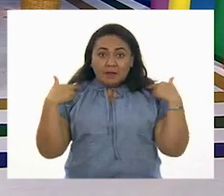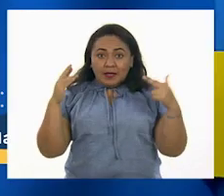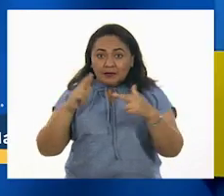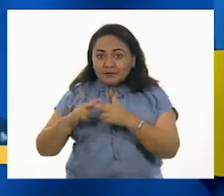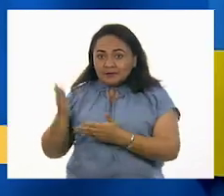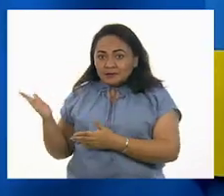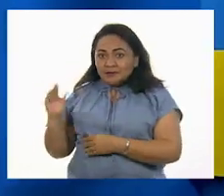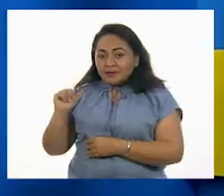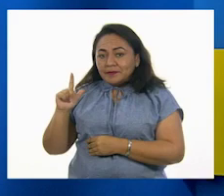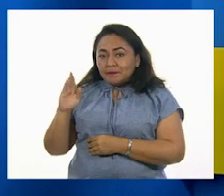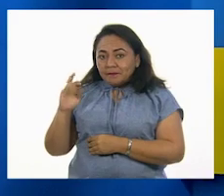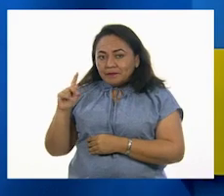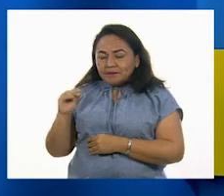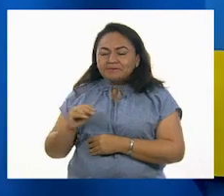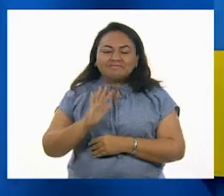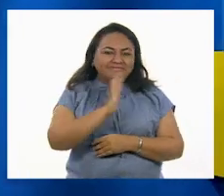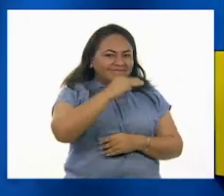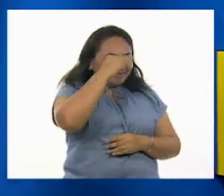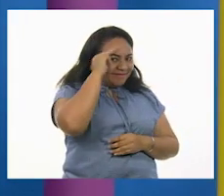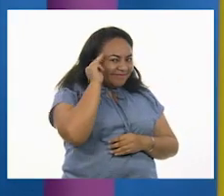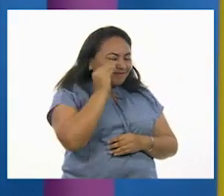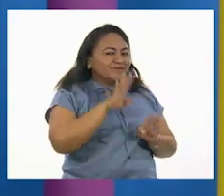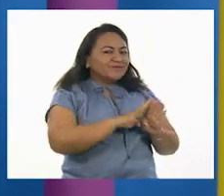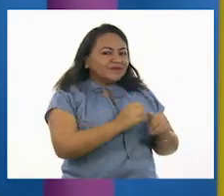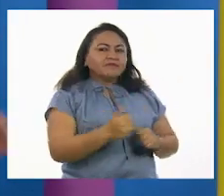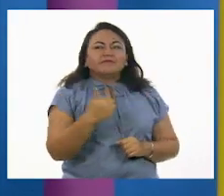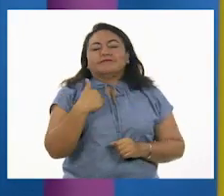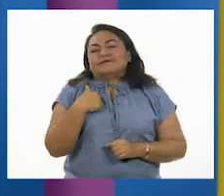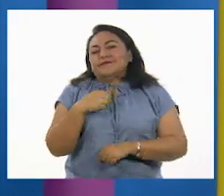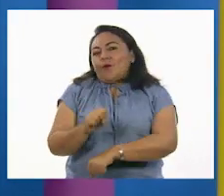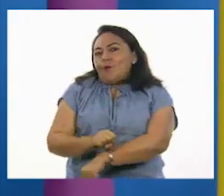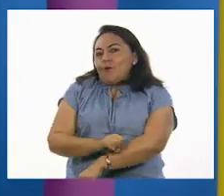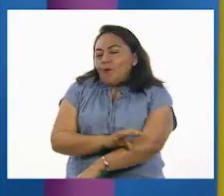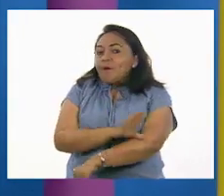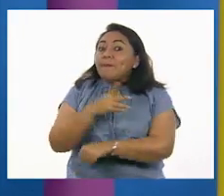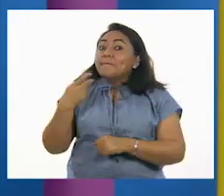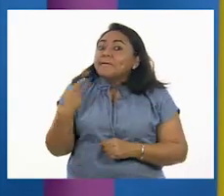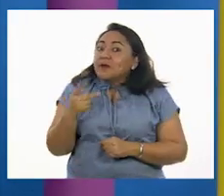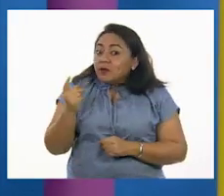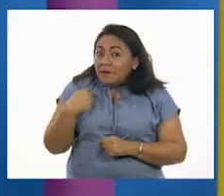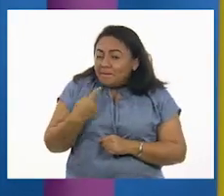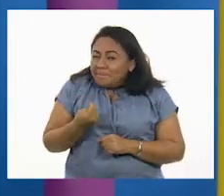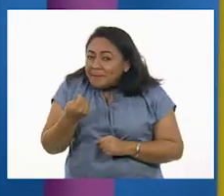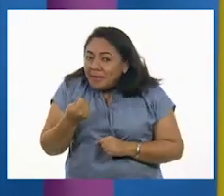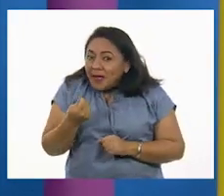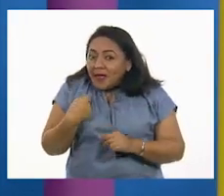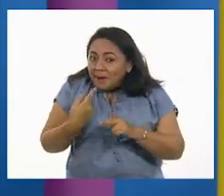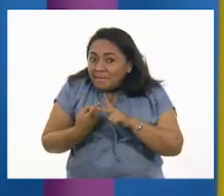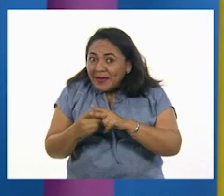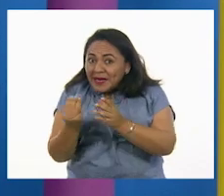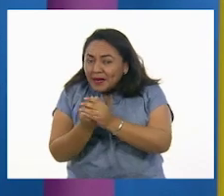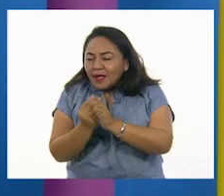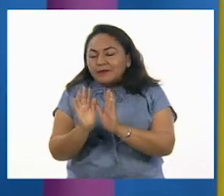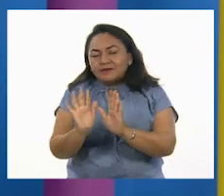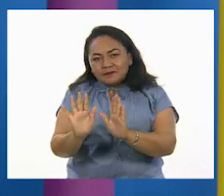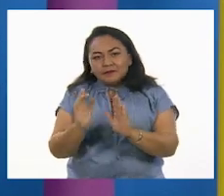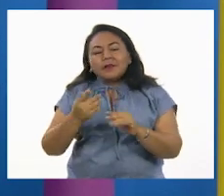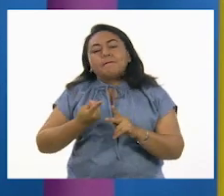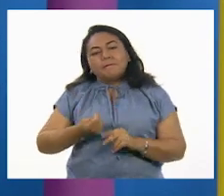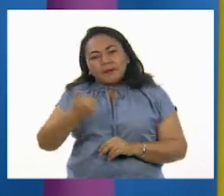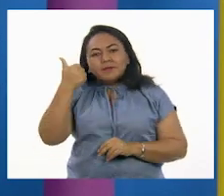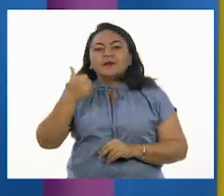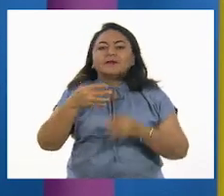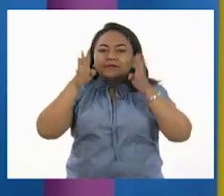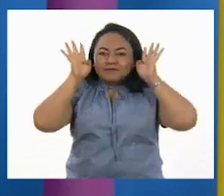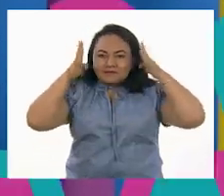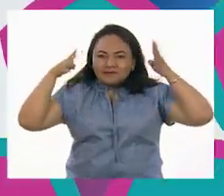Trejo. Bienvenido. Hola María, ¿cómo estás? Pues yo muy emocionada, pero antes de cualquier otra cosa y de comenzar con la sesión, vamos con Ajolisto